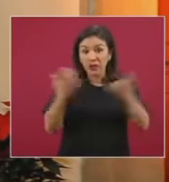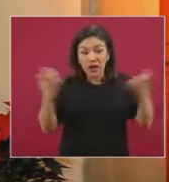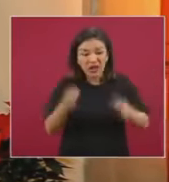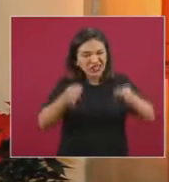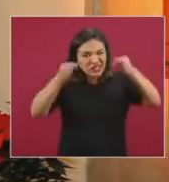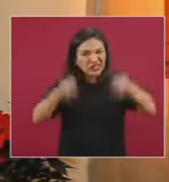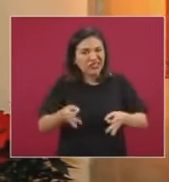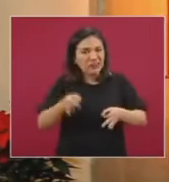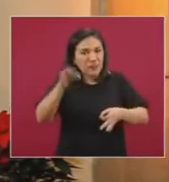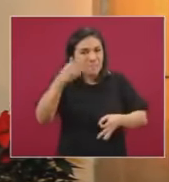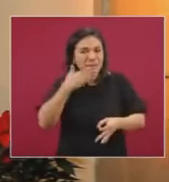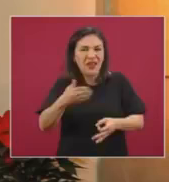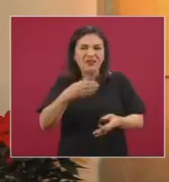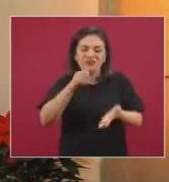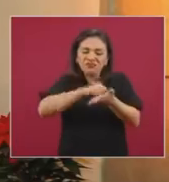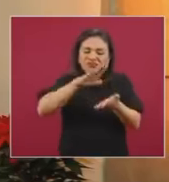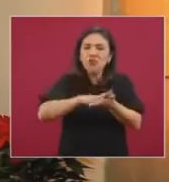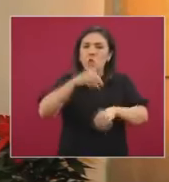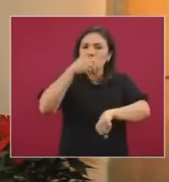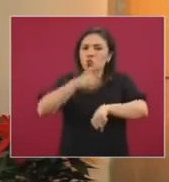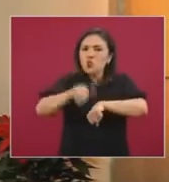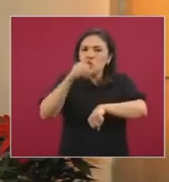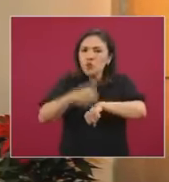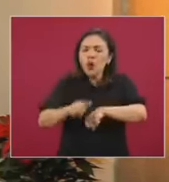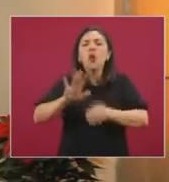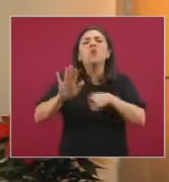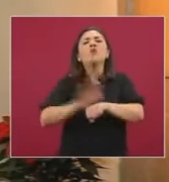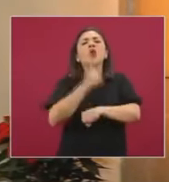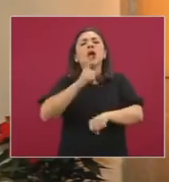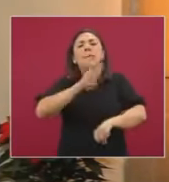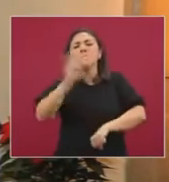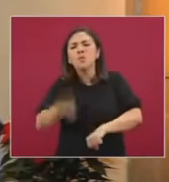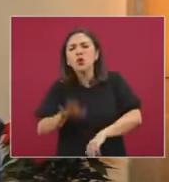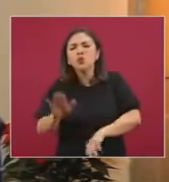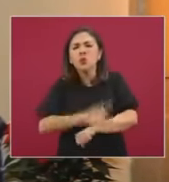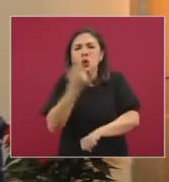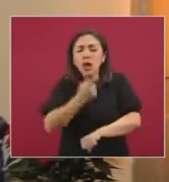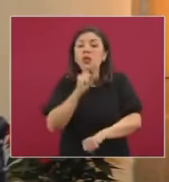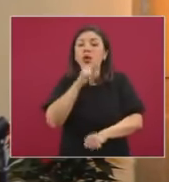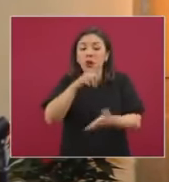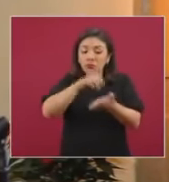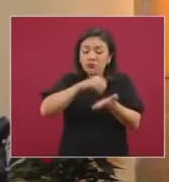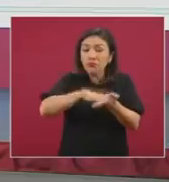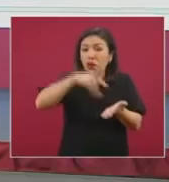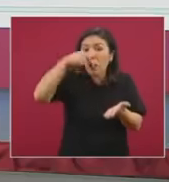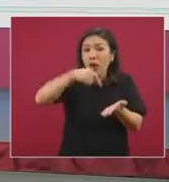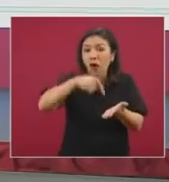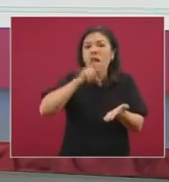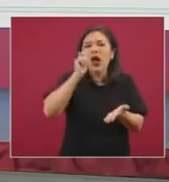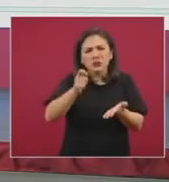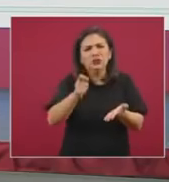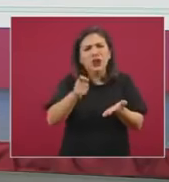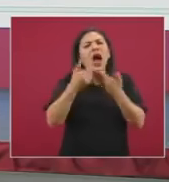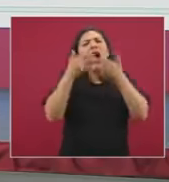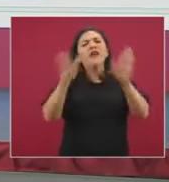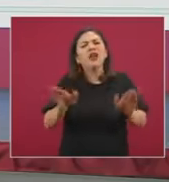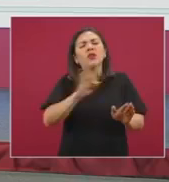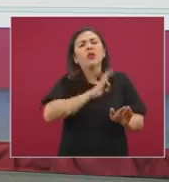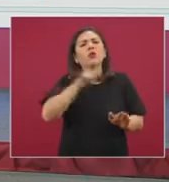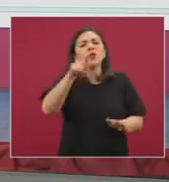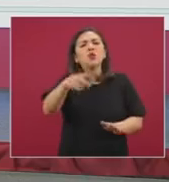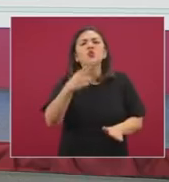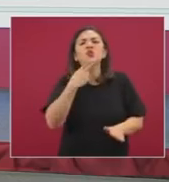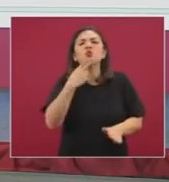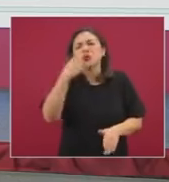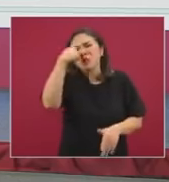oficial. Y publican no solamente el número, las causas, sino también tiene una base de datos abierta que se puede utilizar